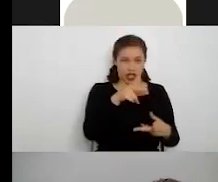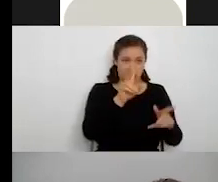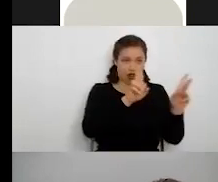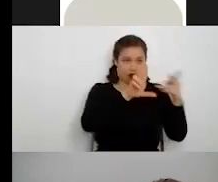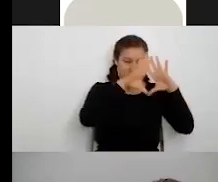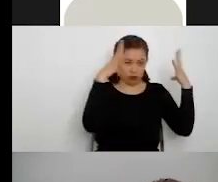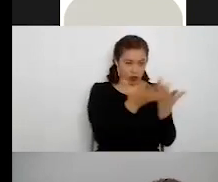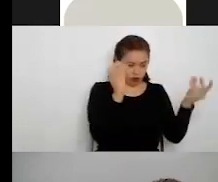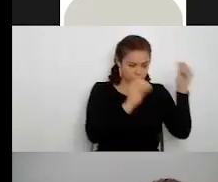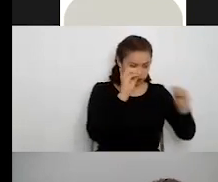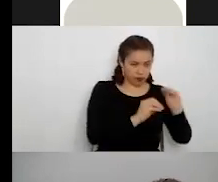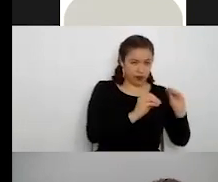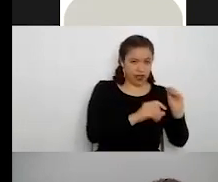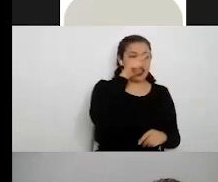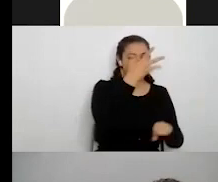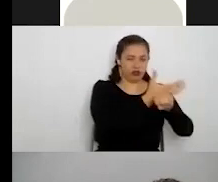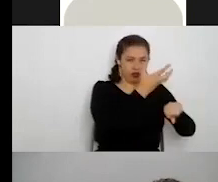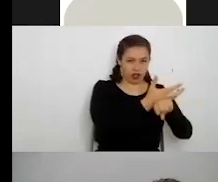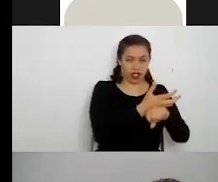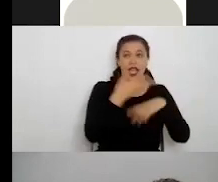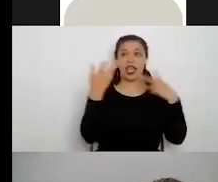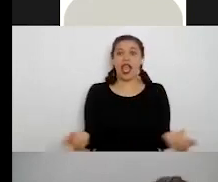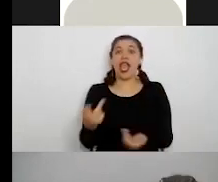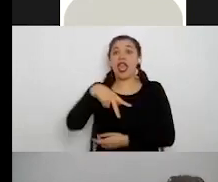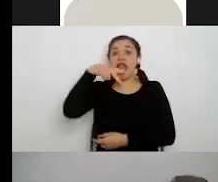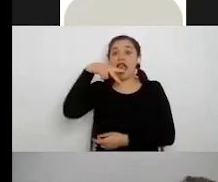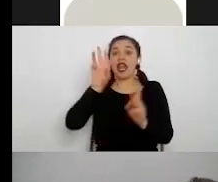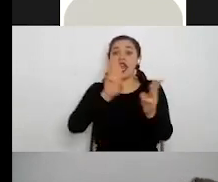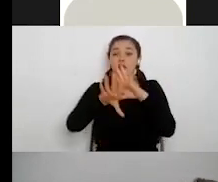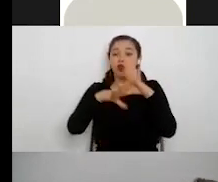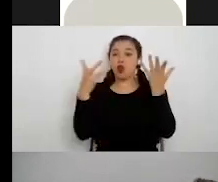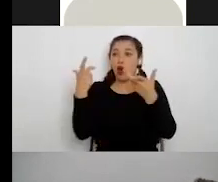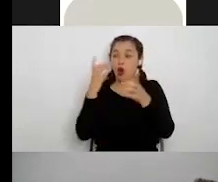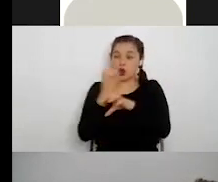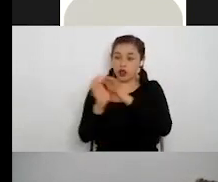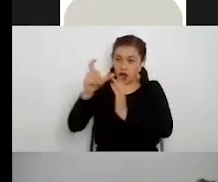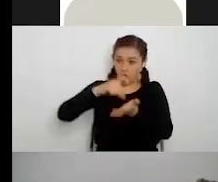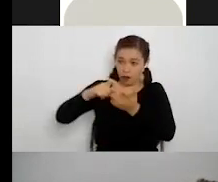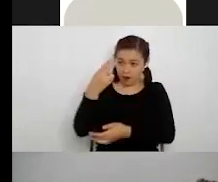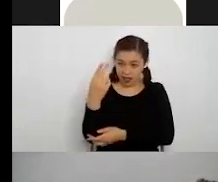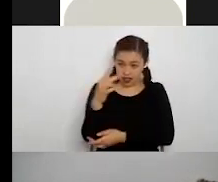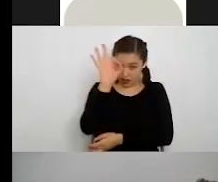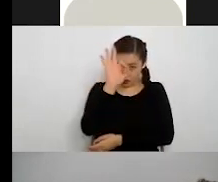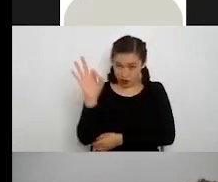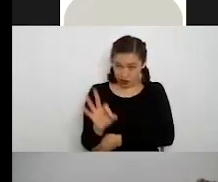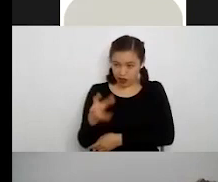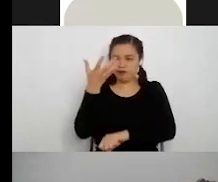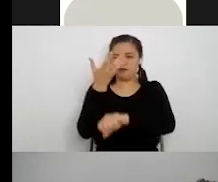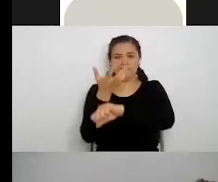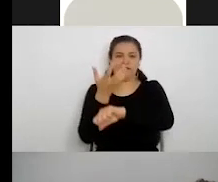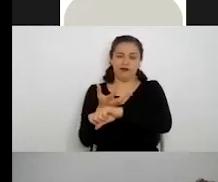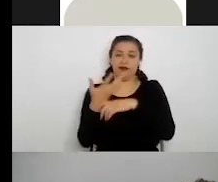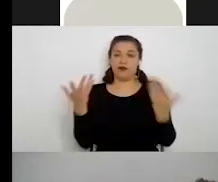Estados Unidos, de lo que se consume en el mundo es Estados Unidos. Eso nos da una idea del tamaño de ese